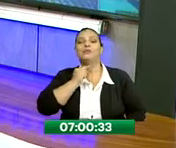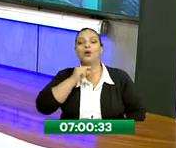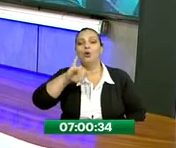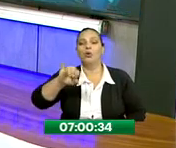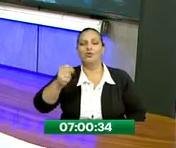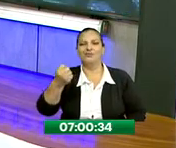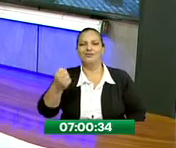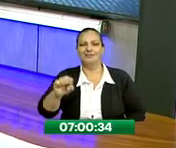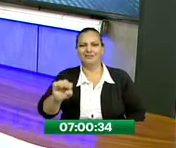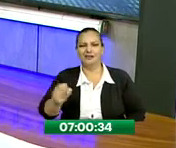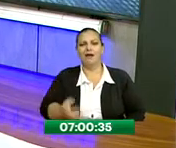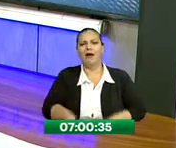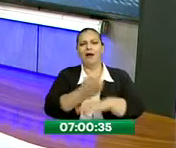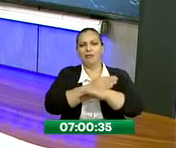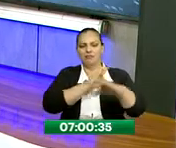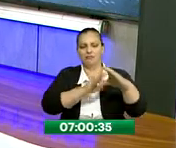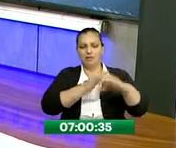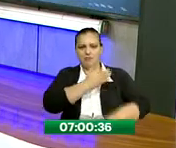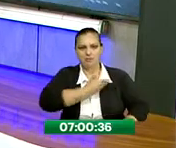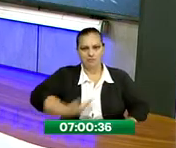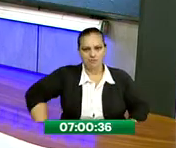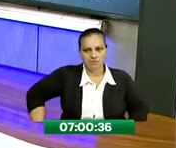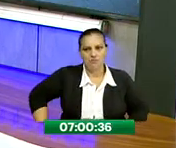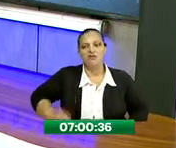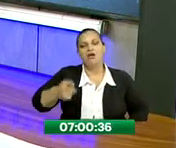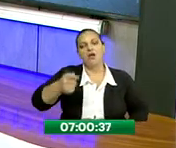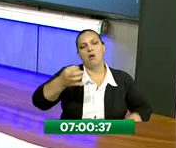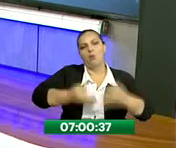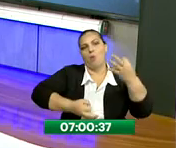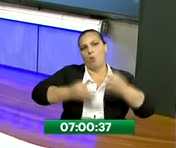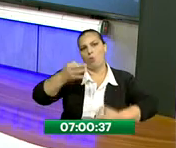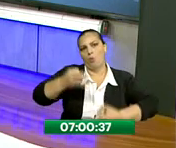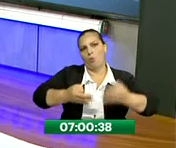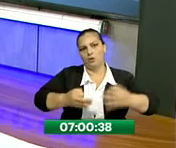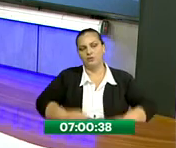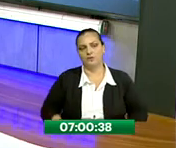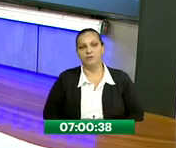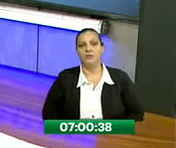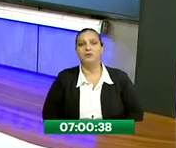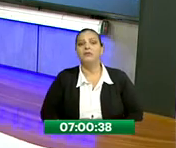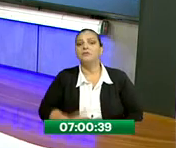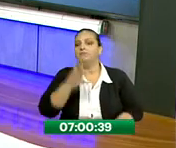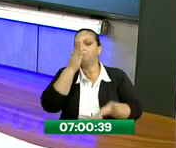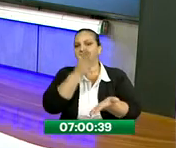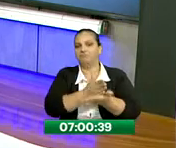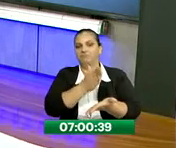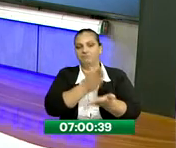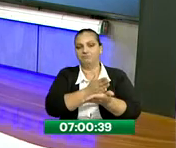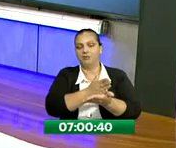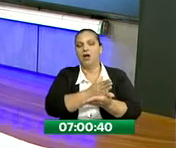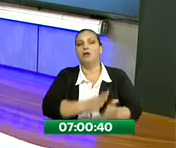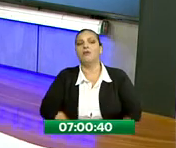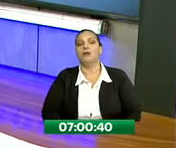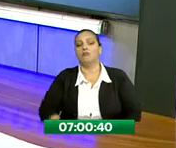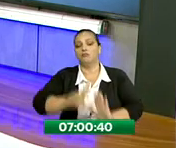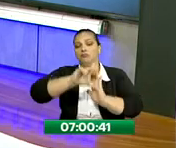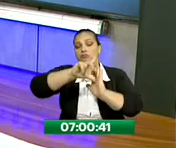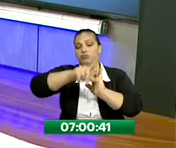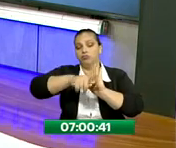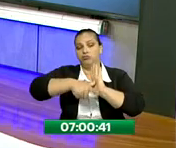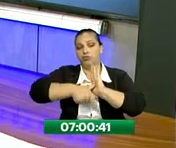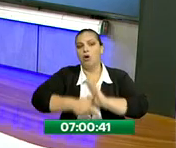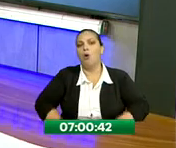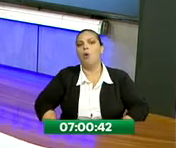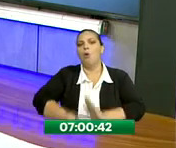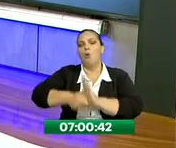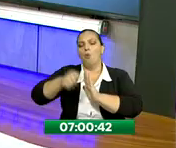tarde se instaló una segunda audiencia donde la juez negó la misma petición de otros 5